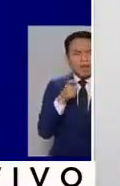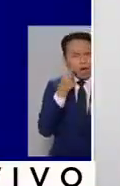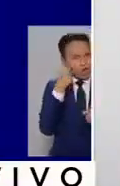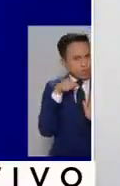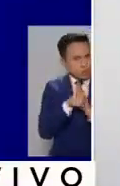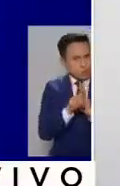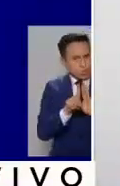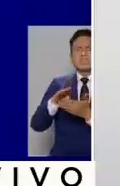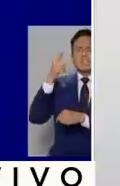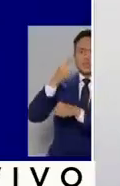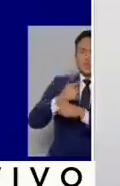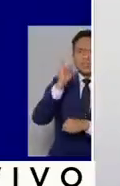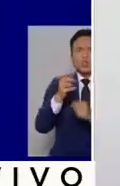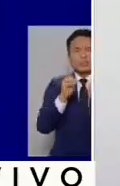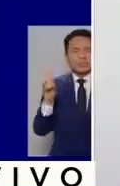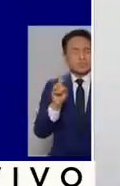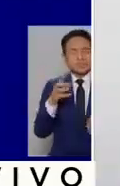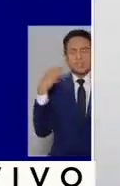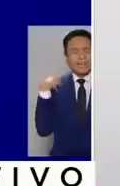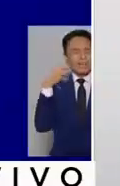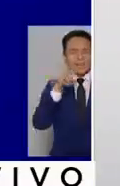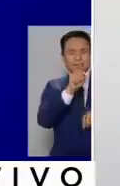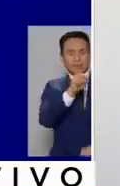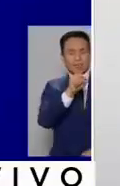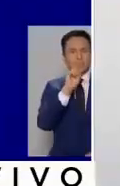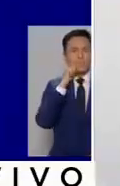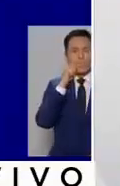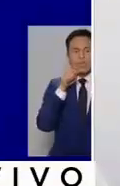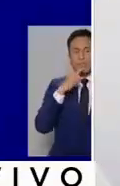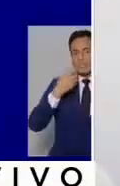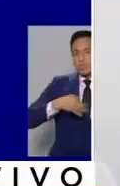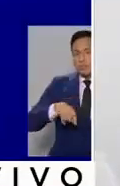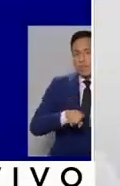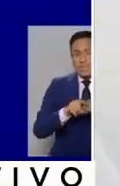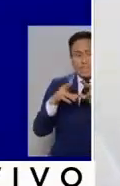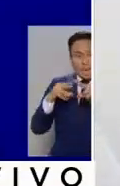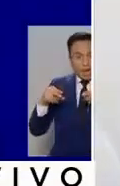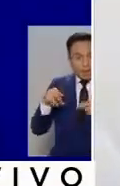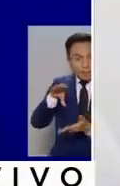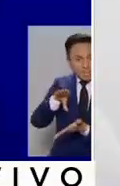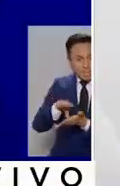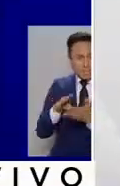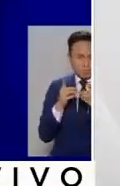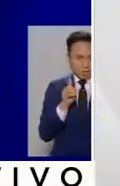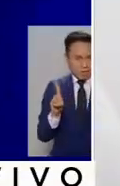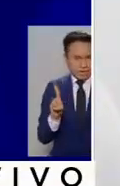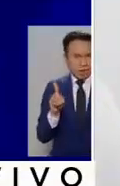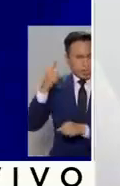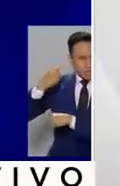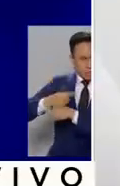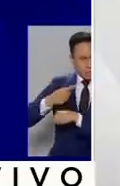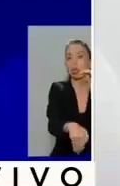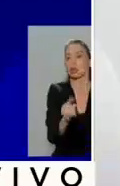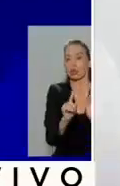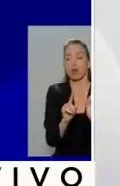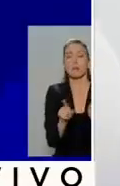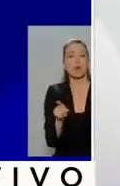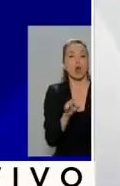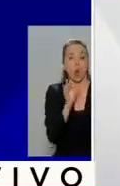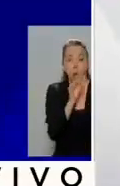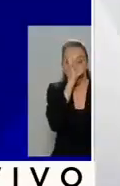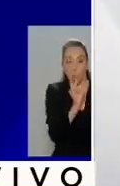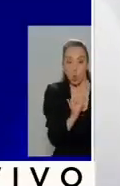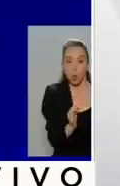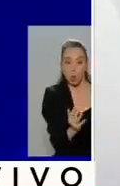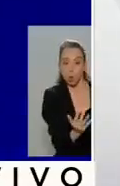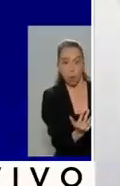gran derrotado de este debate. Lo que decía José Antonio Kast es que efectivamente se sintió atacado por todos los otros candidatos, pero que de todas